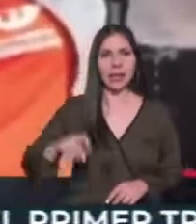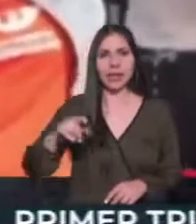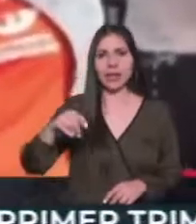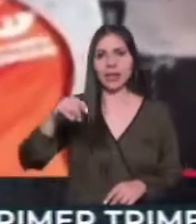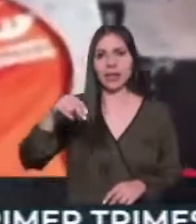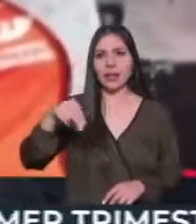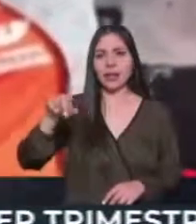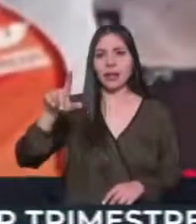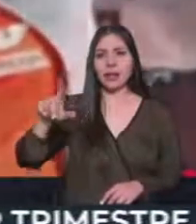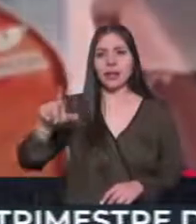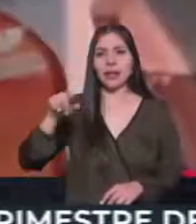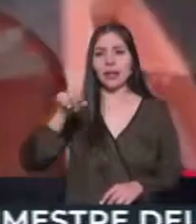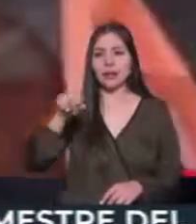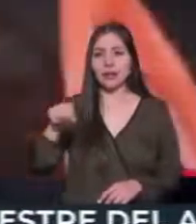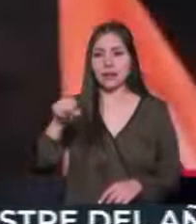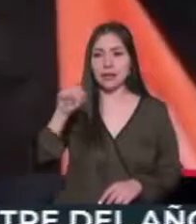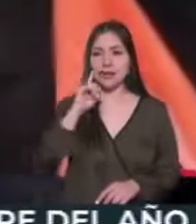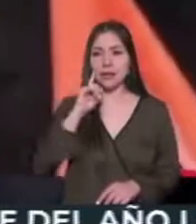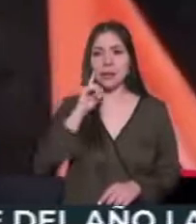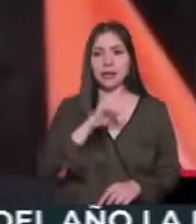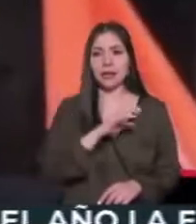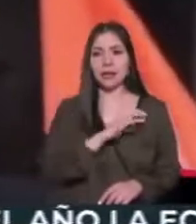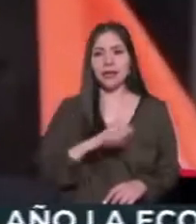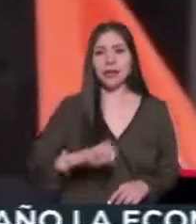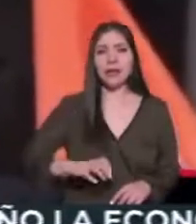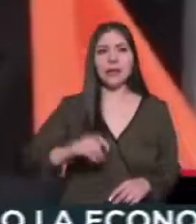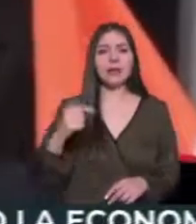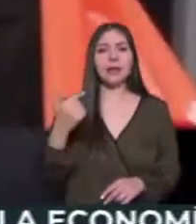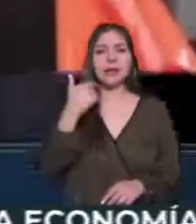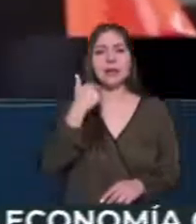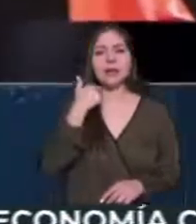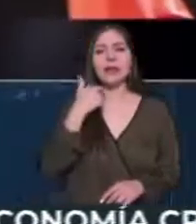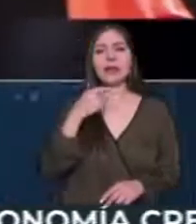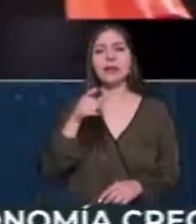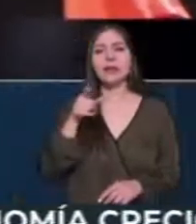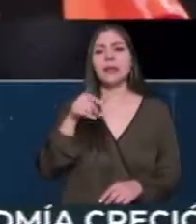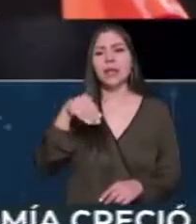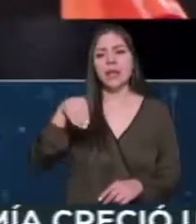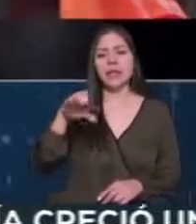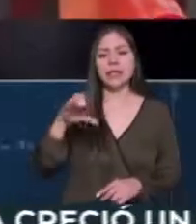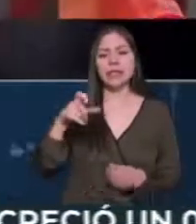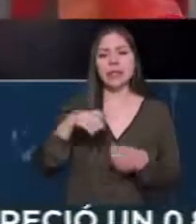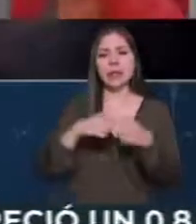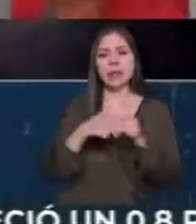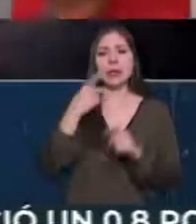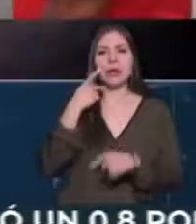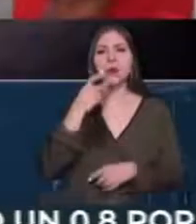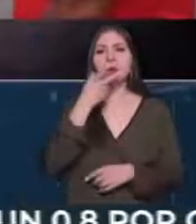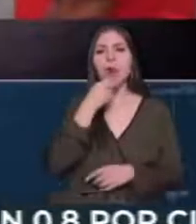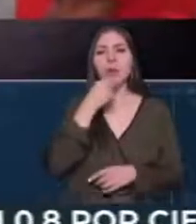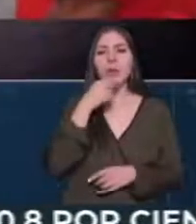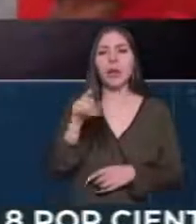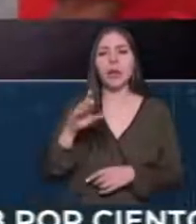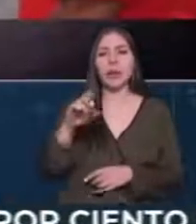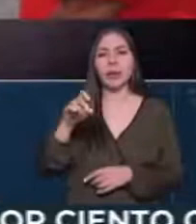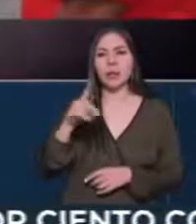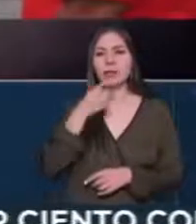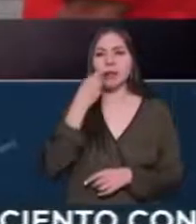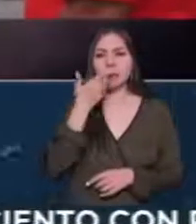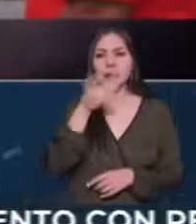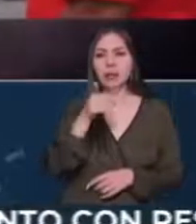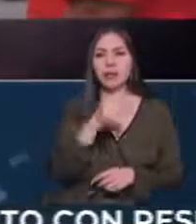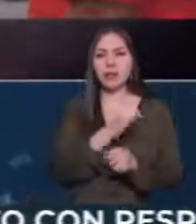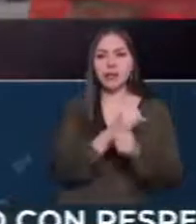durante un acto de campaña. Además de lamentar el crimen, el dirigente nacional del partido, Clemente Castañeda, pidió que el caso se investigue y